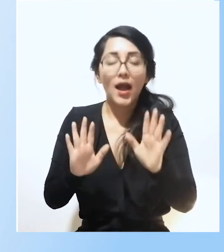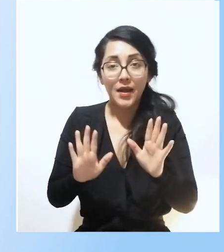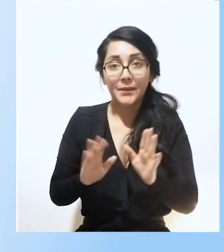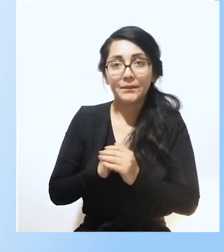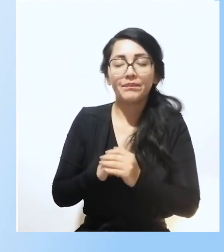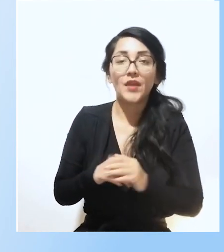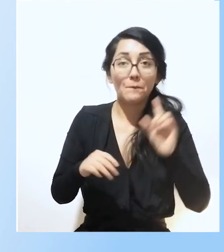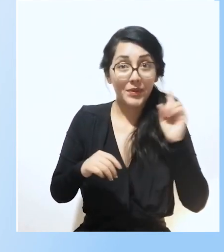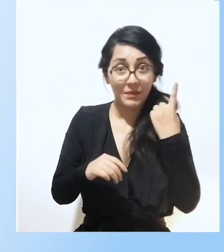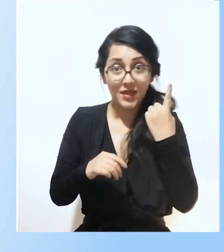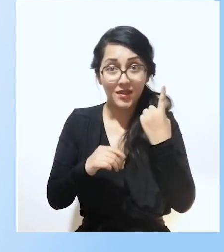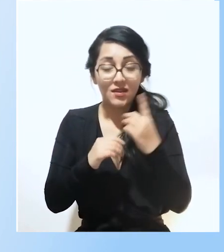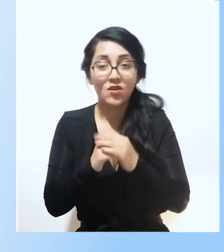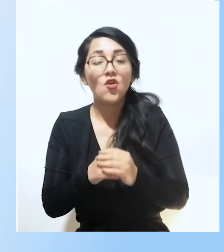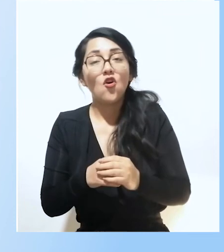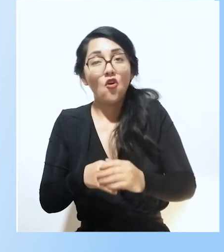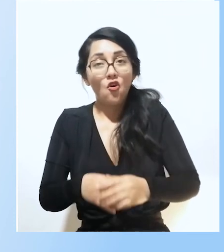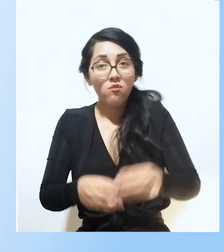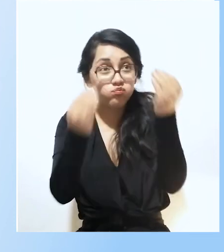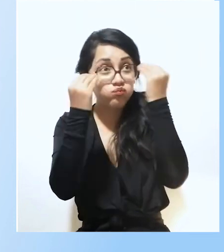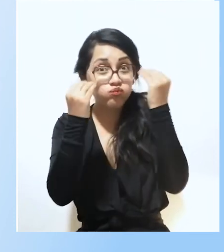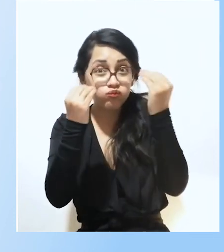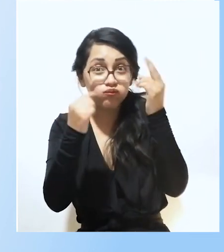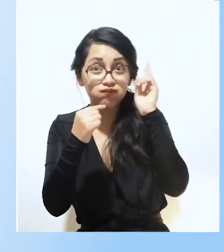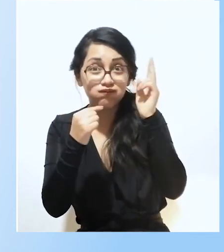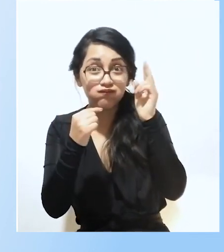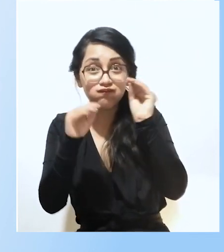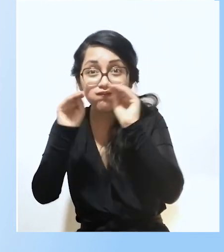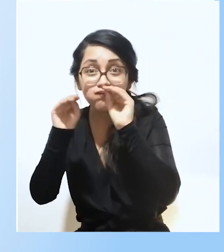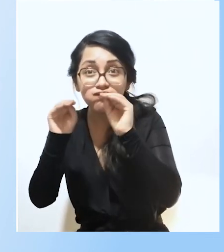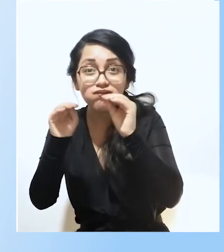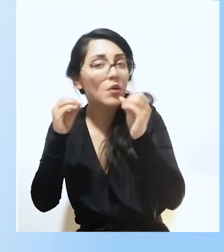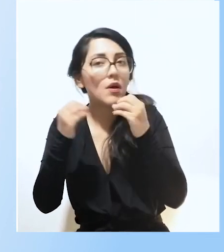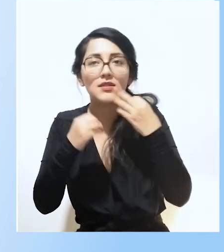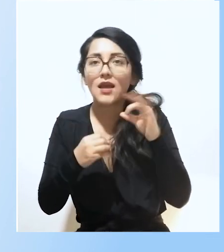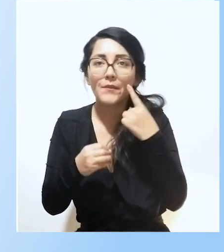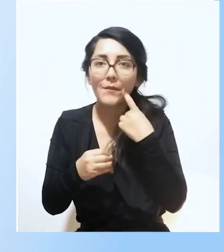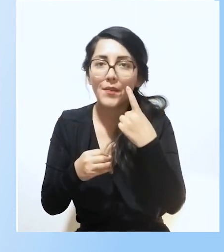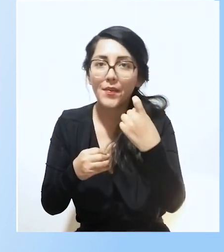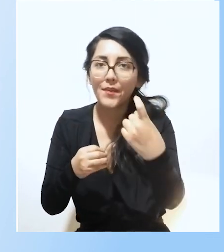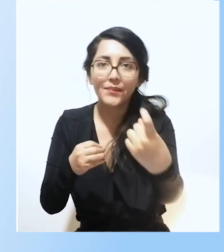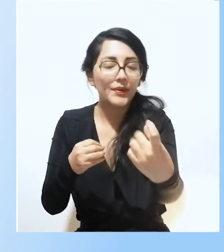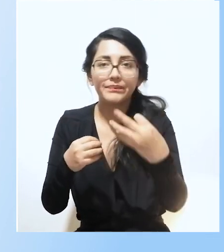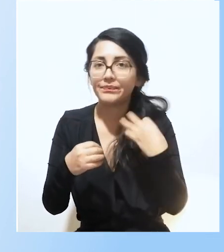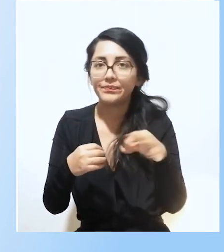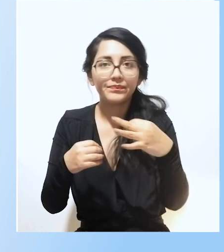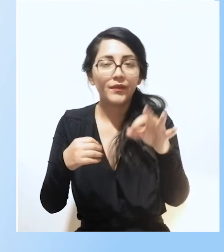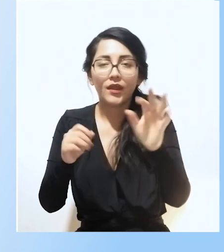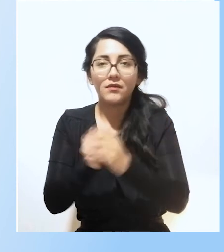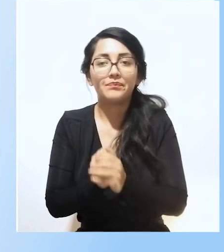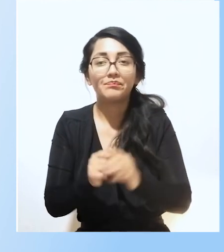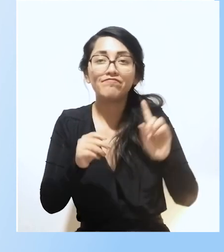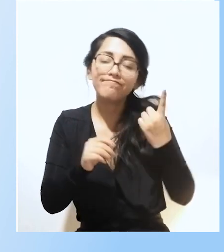ser inicial, permanente o continua, ¿no? La formación inicial, que duda cabe que